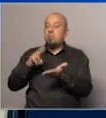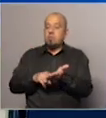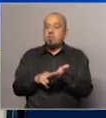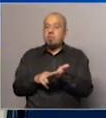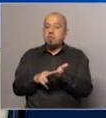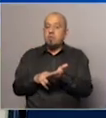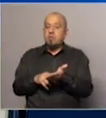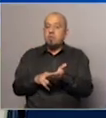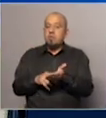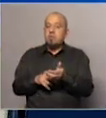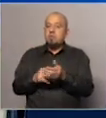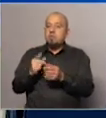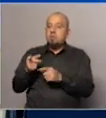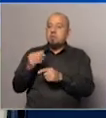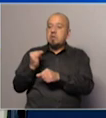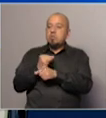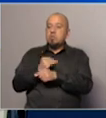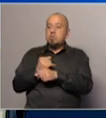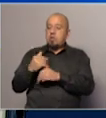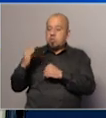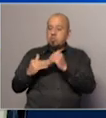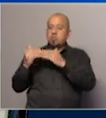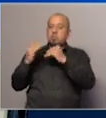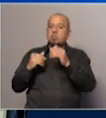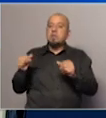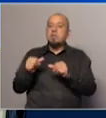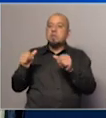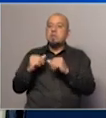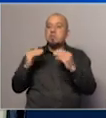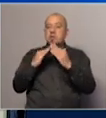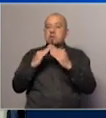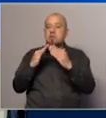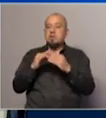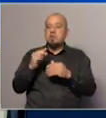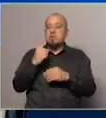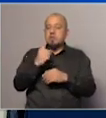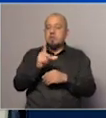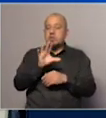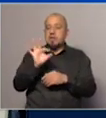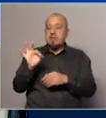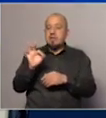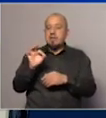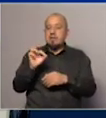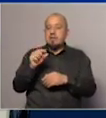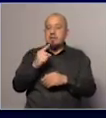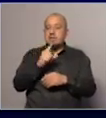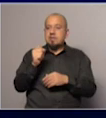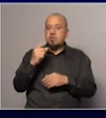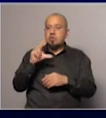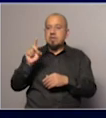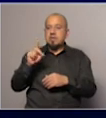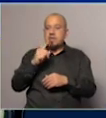la industria de la construcción para construir una vivienda de 130 mil dólares no paga iva